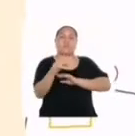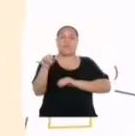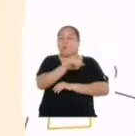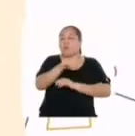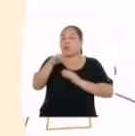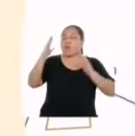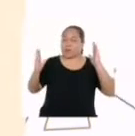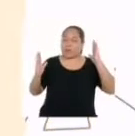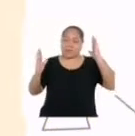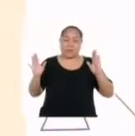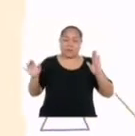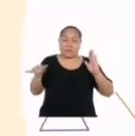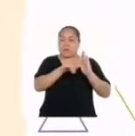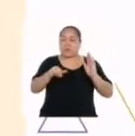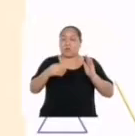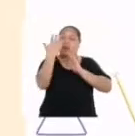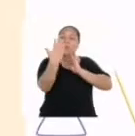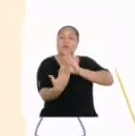a 2.